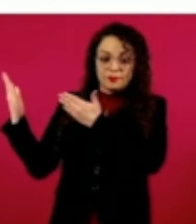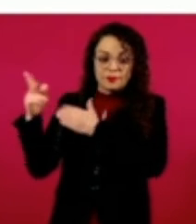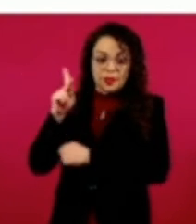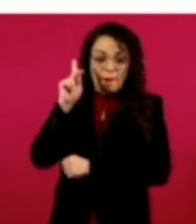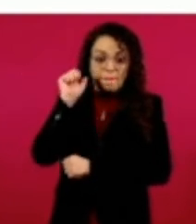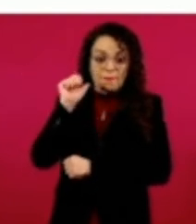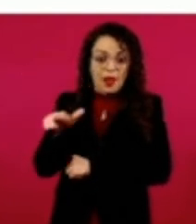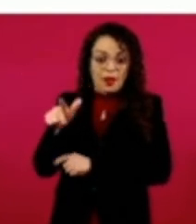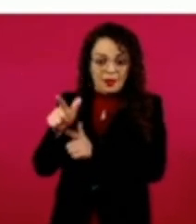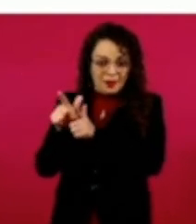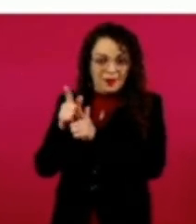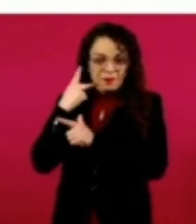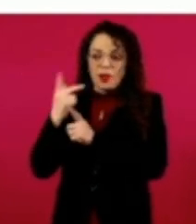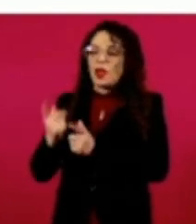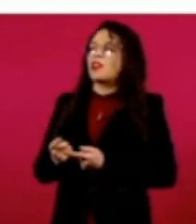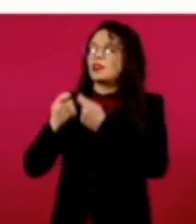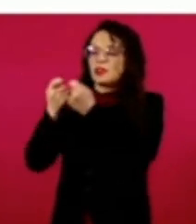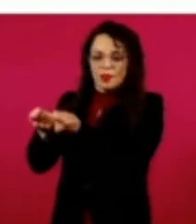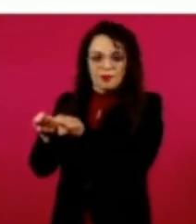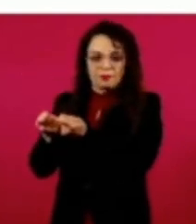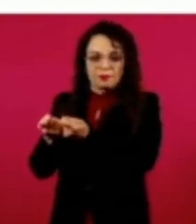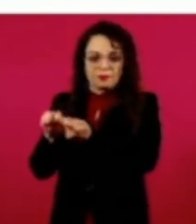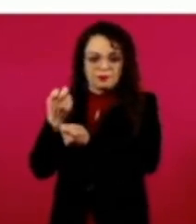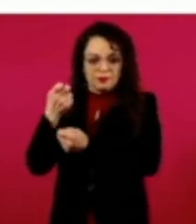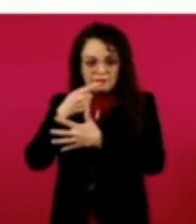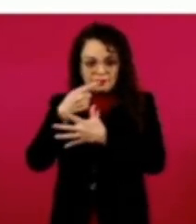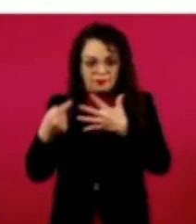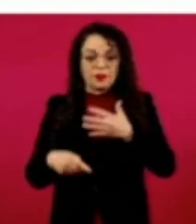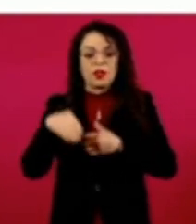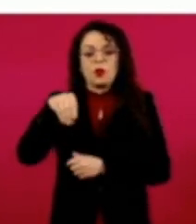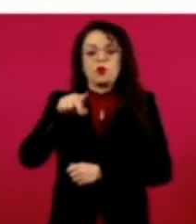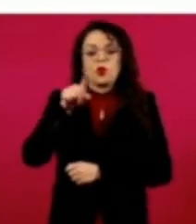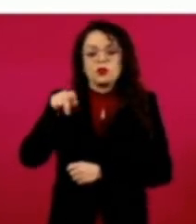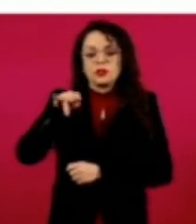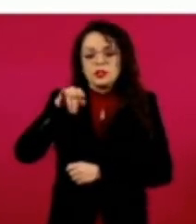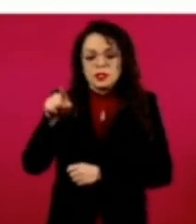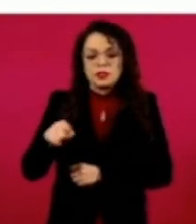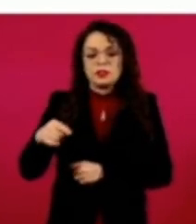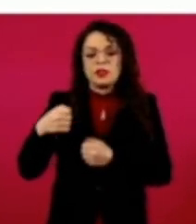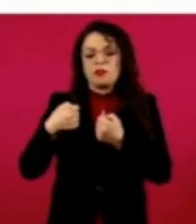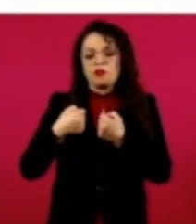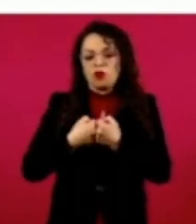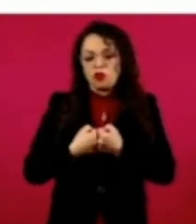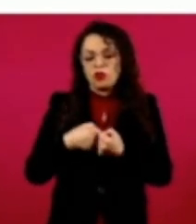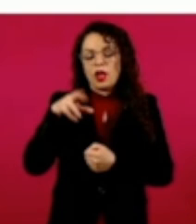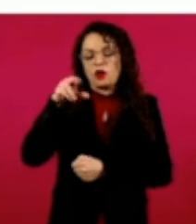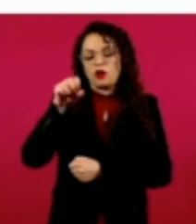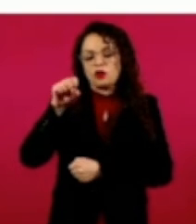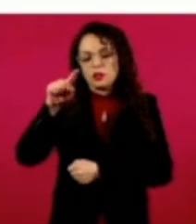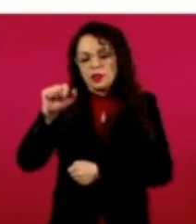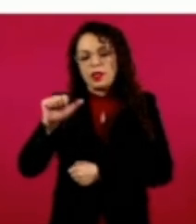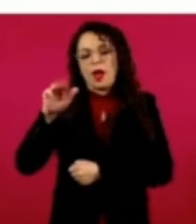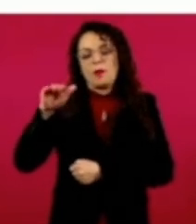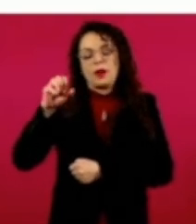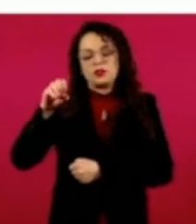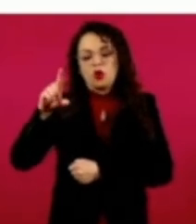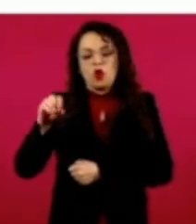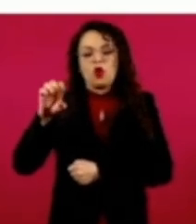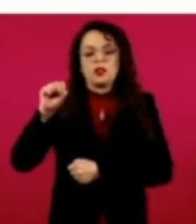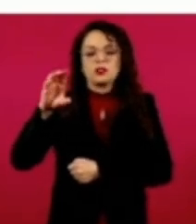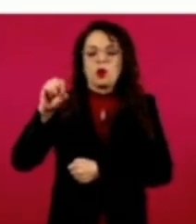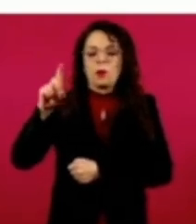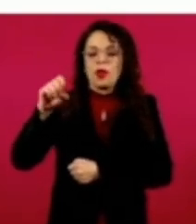Sí. Más Musquis, Frontera, Rosita, Basolo, Escobedo, Madero,